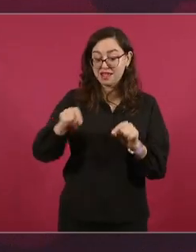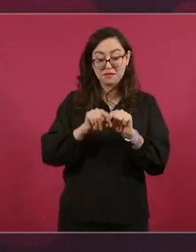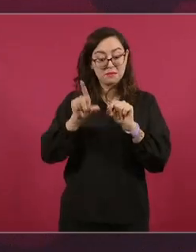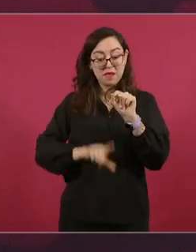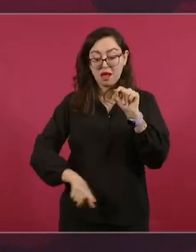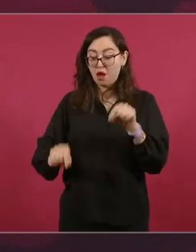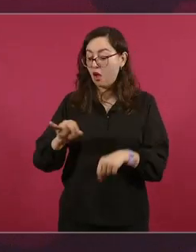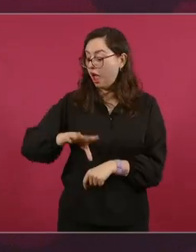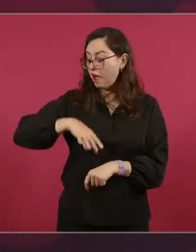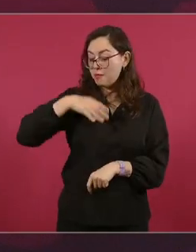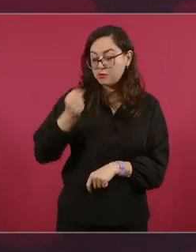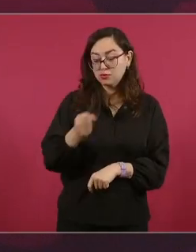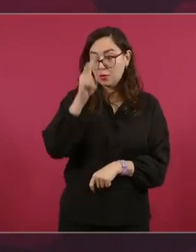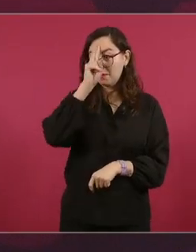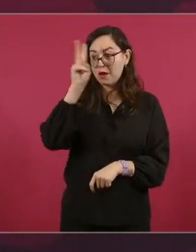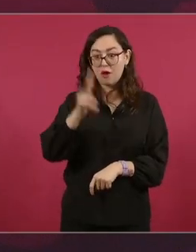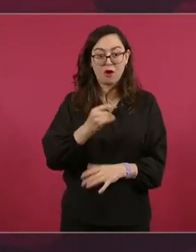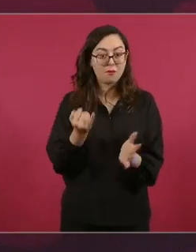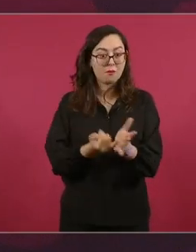más